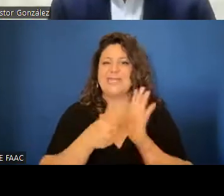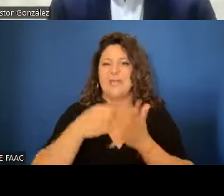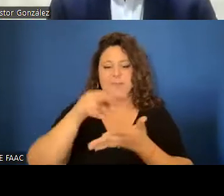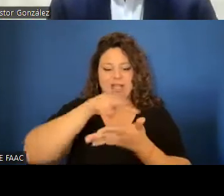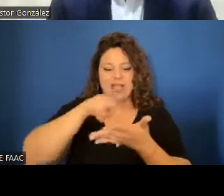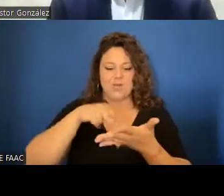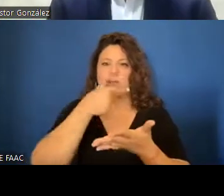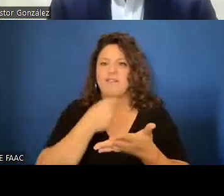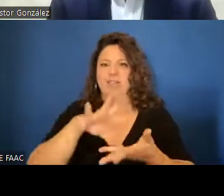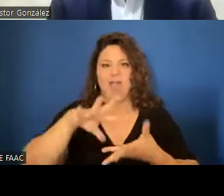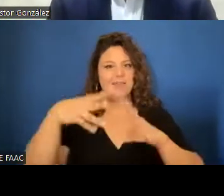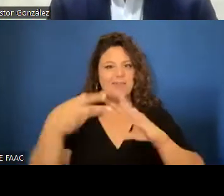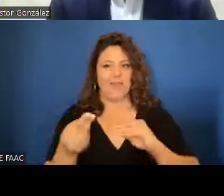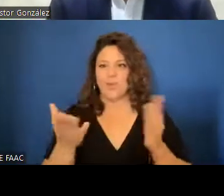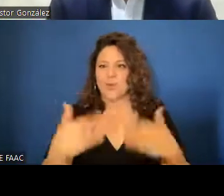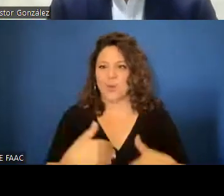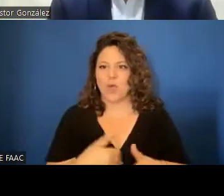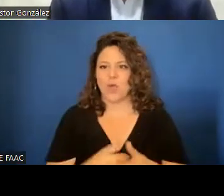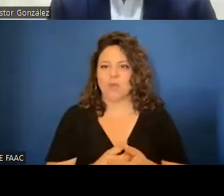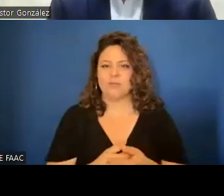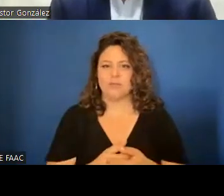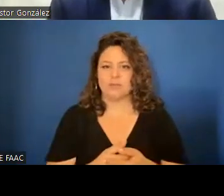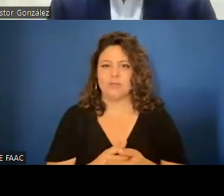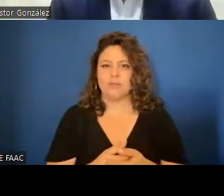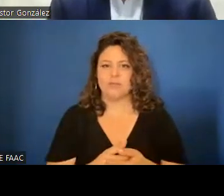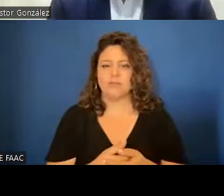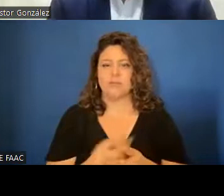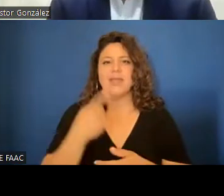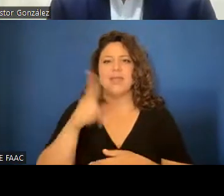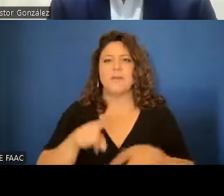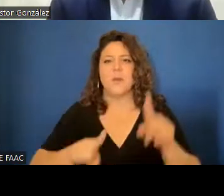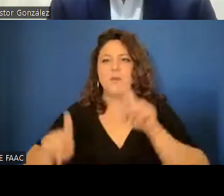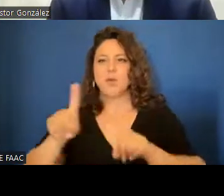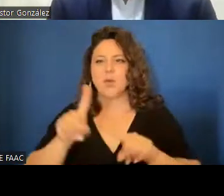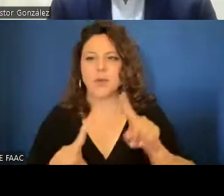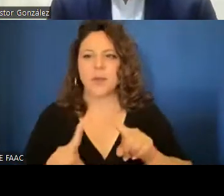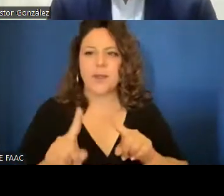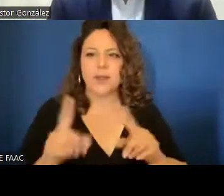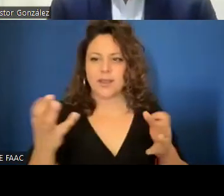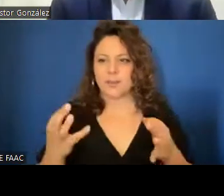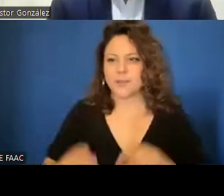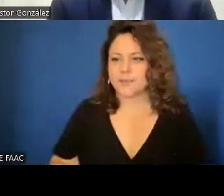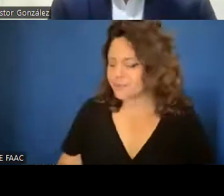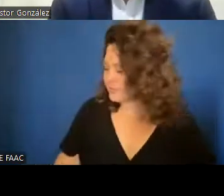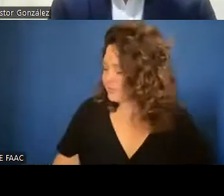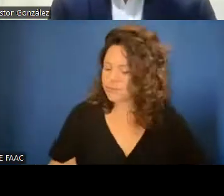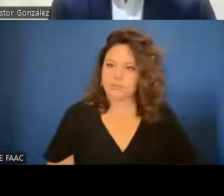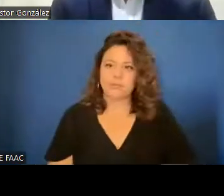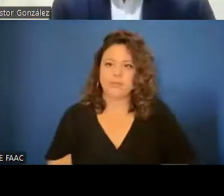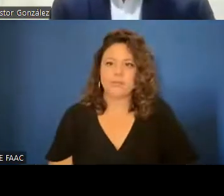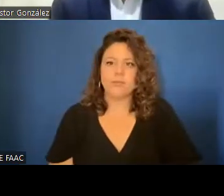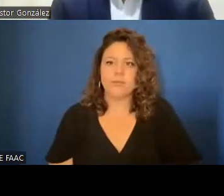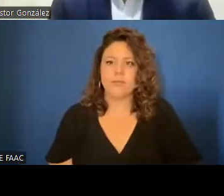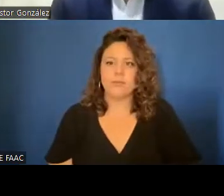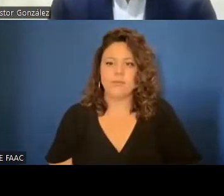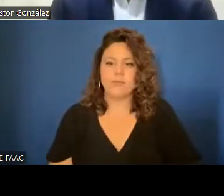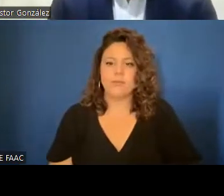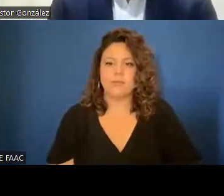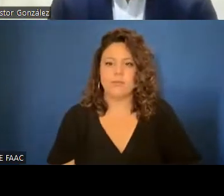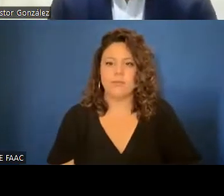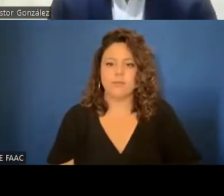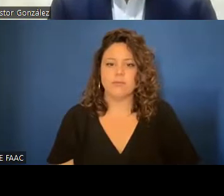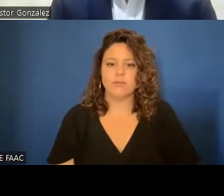denegación de ajustes razonables, se va a considerar como una discriminación directa y en concreto cuando estamos hablando de las personas con discapacidad. Es decir,